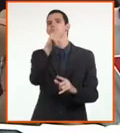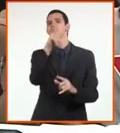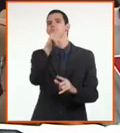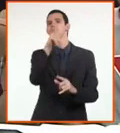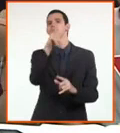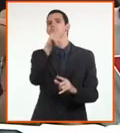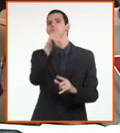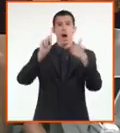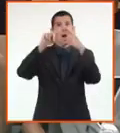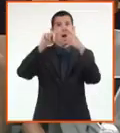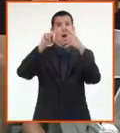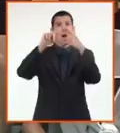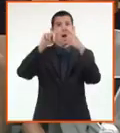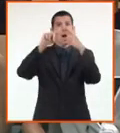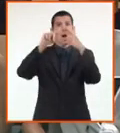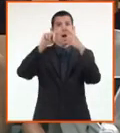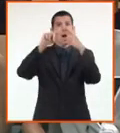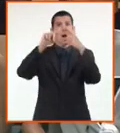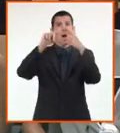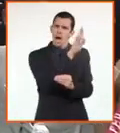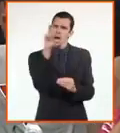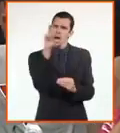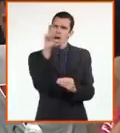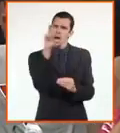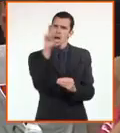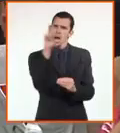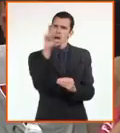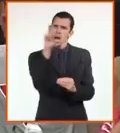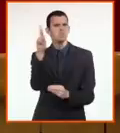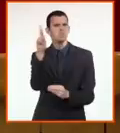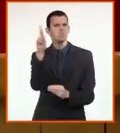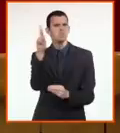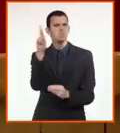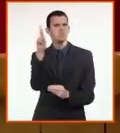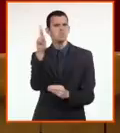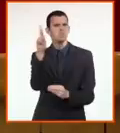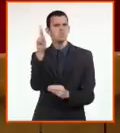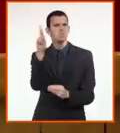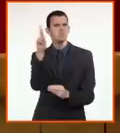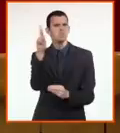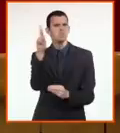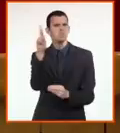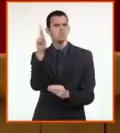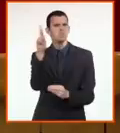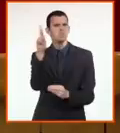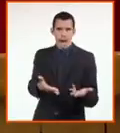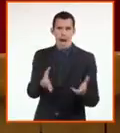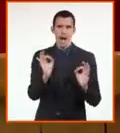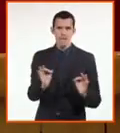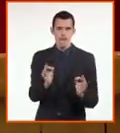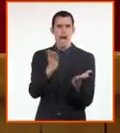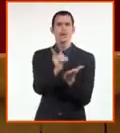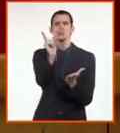Porque encontramos en la FEU la fuerza para articular la masa estudiantil en función de